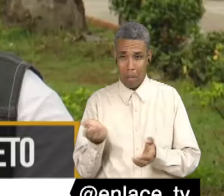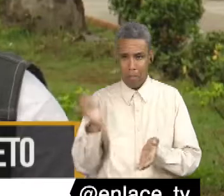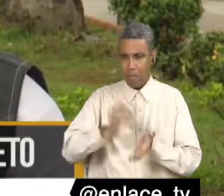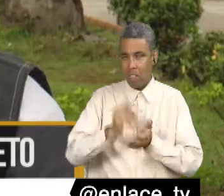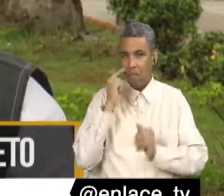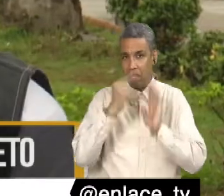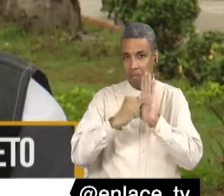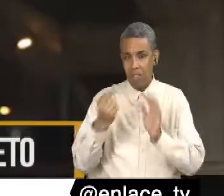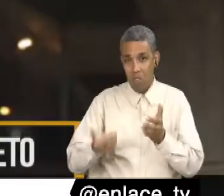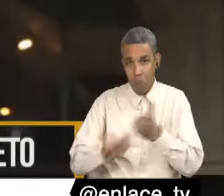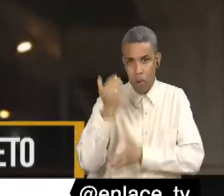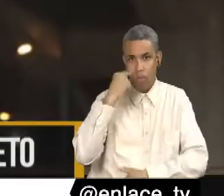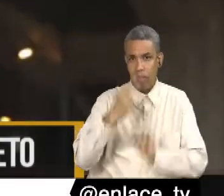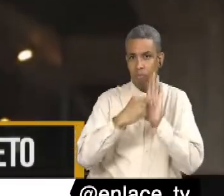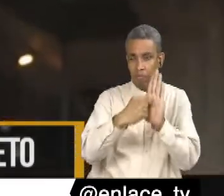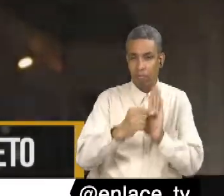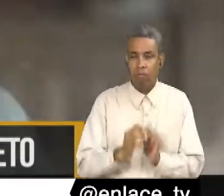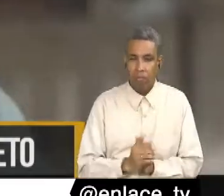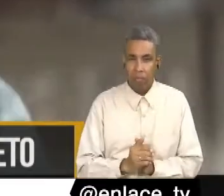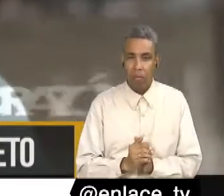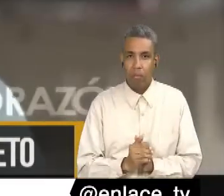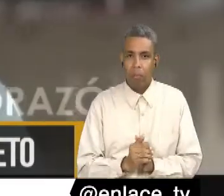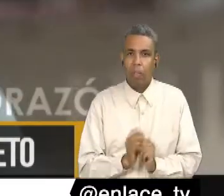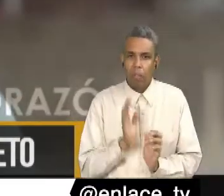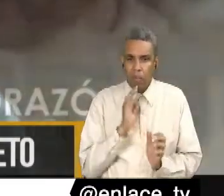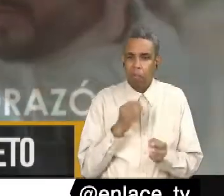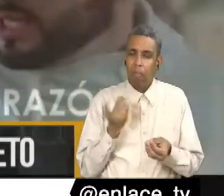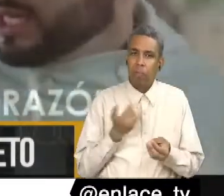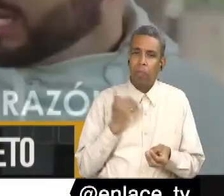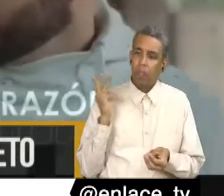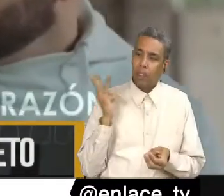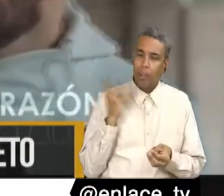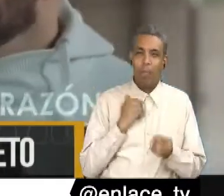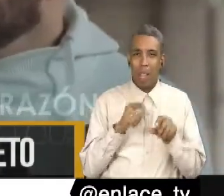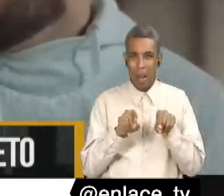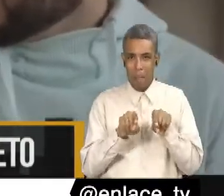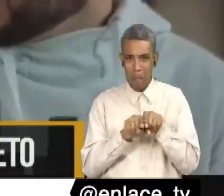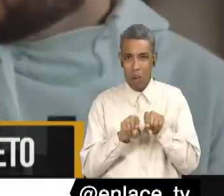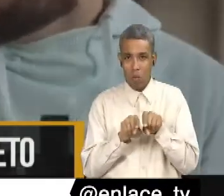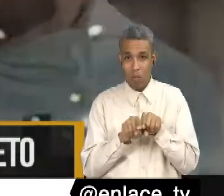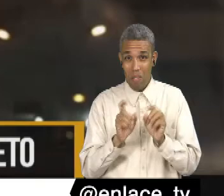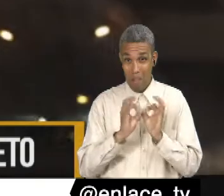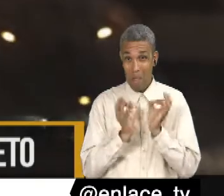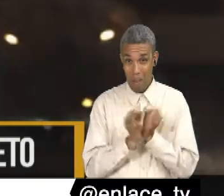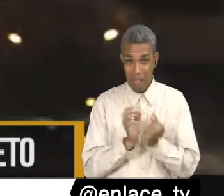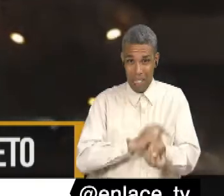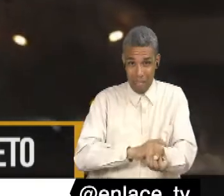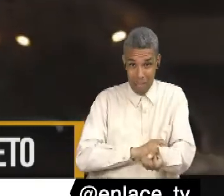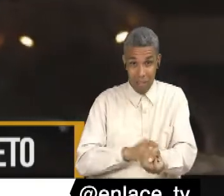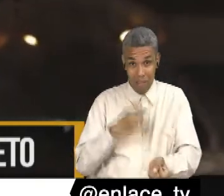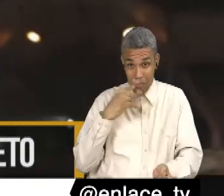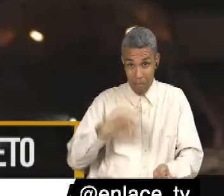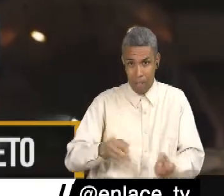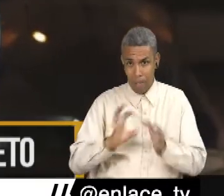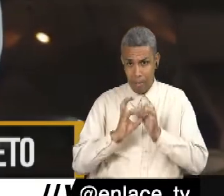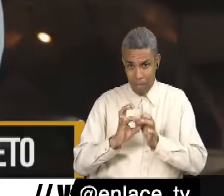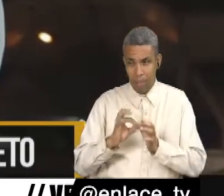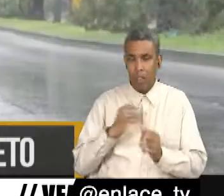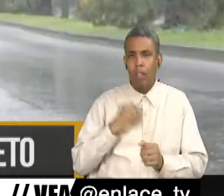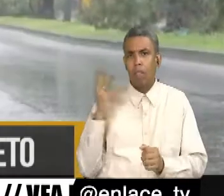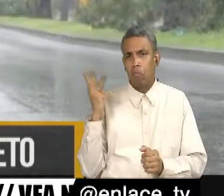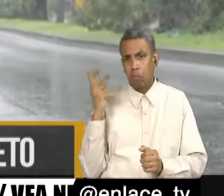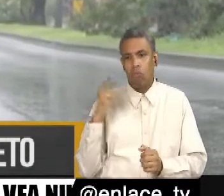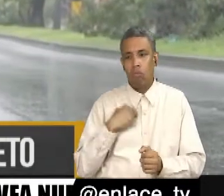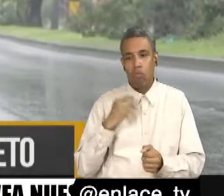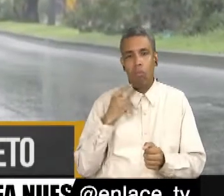producción. Nando y Beto, los gemelos, DJ Diego. Somos tres hermanos que trabajamos unidos por un proyecto igual. Gracias a Dios, ha